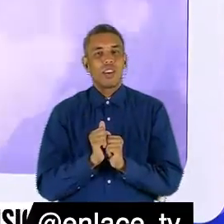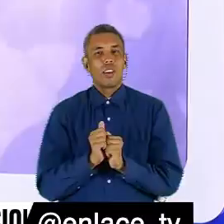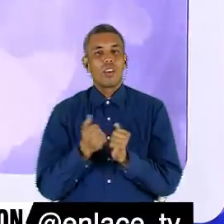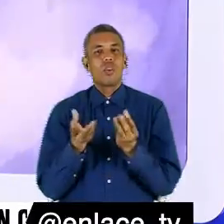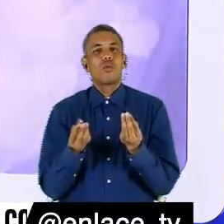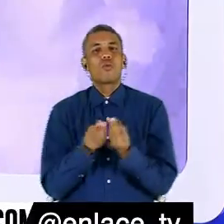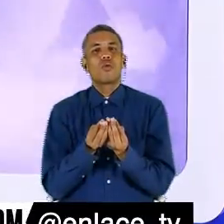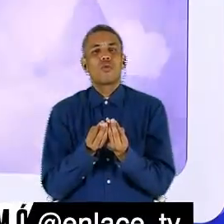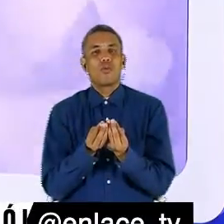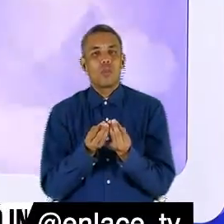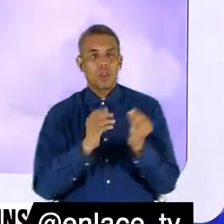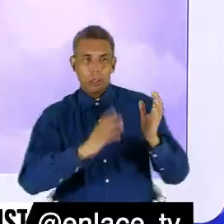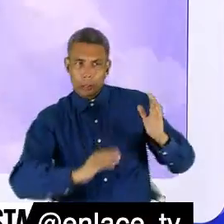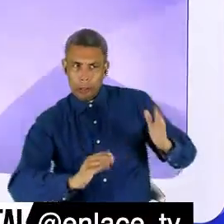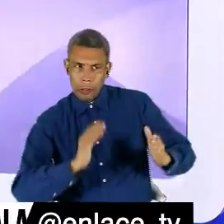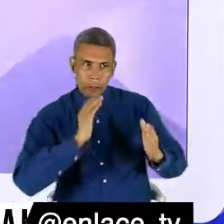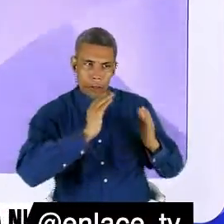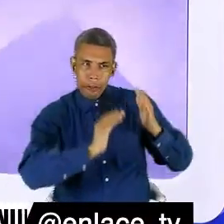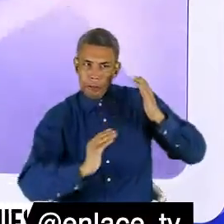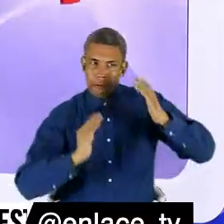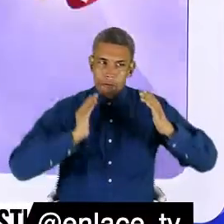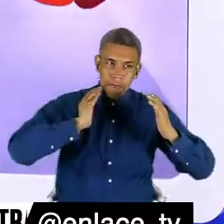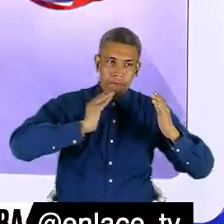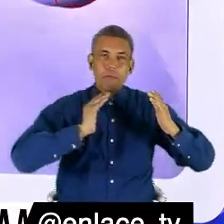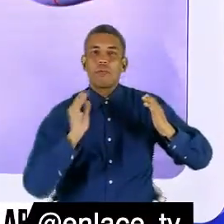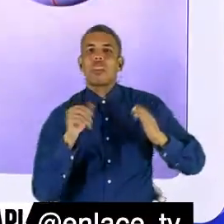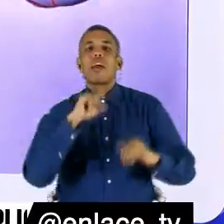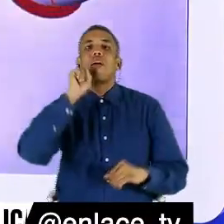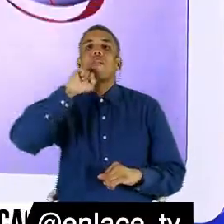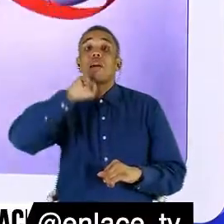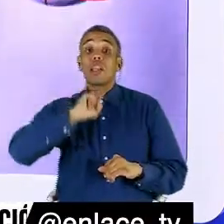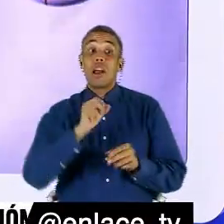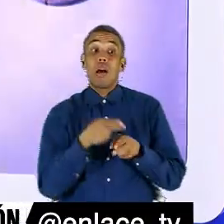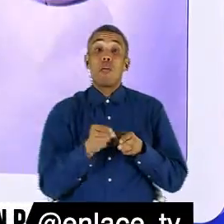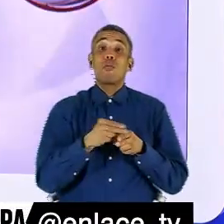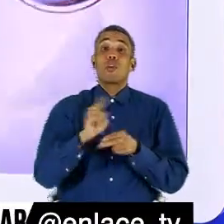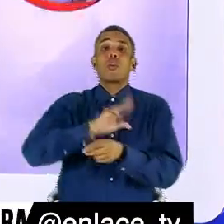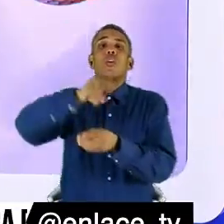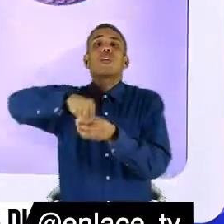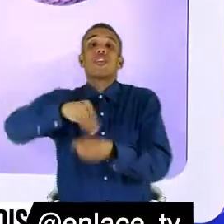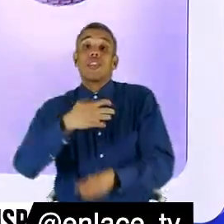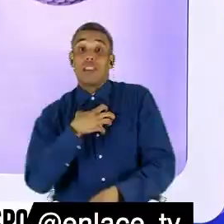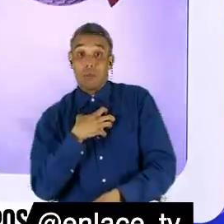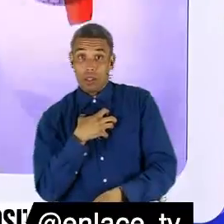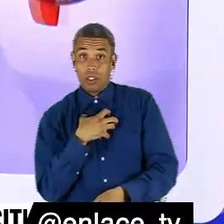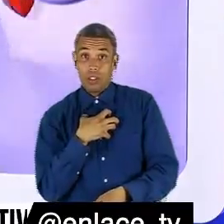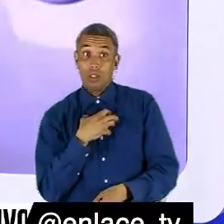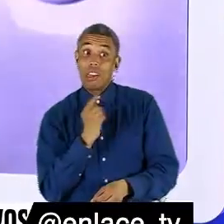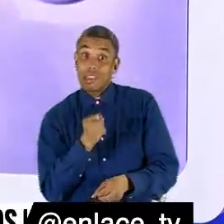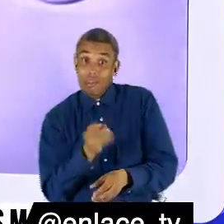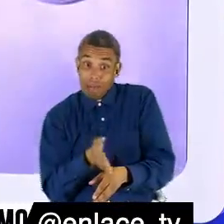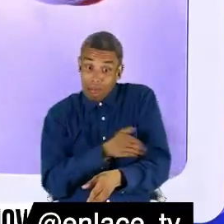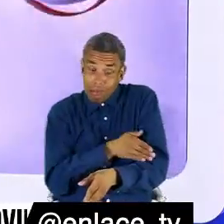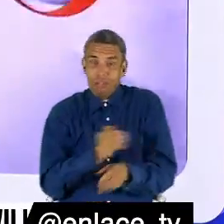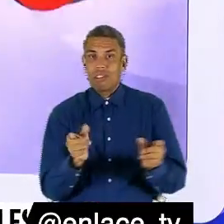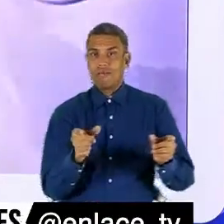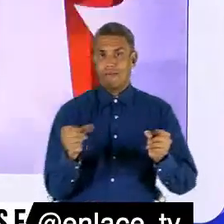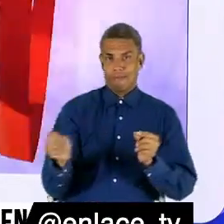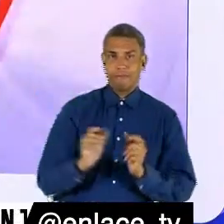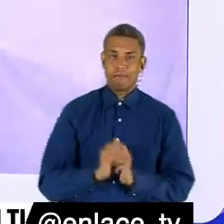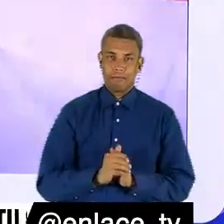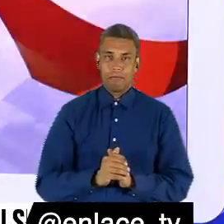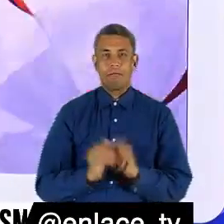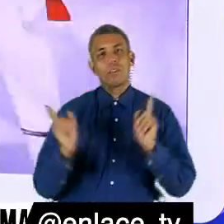de Taekwondo, que está lista para participar del Open de esta disciplina deportiva. Y también informe